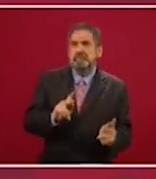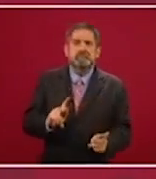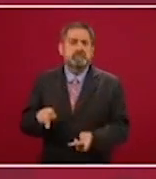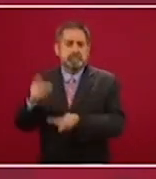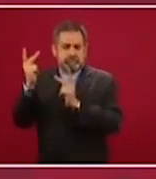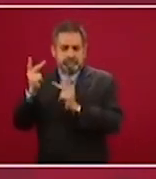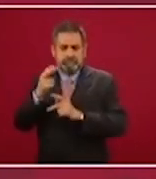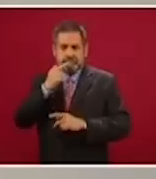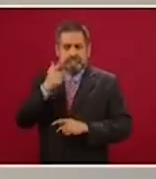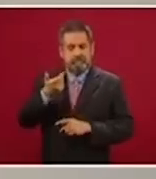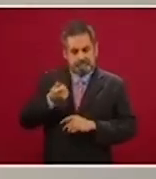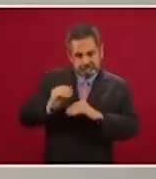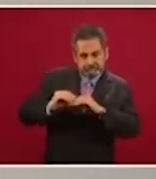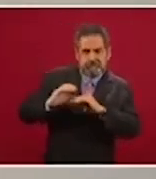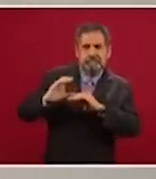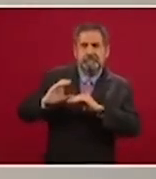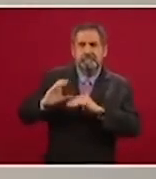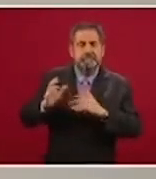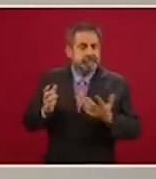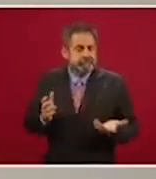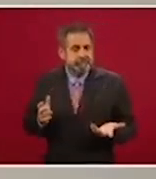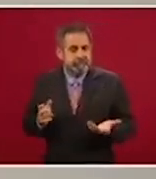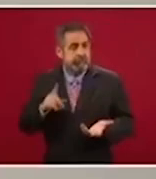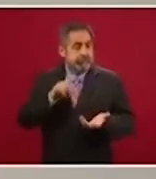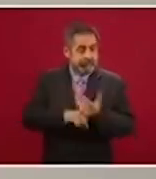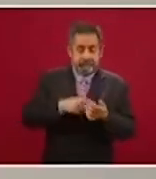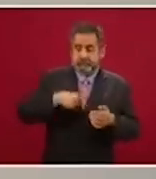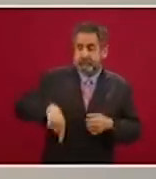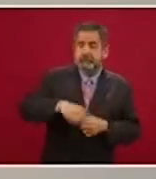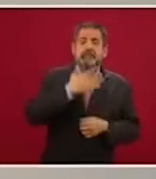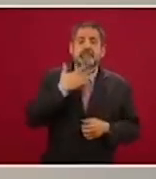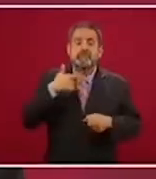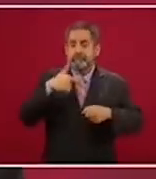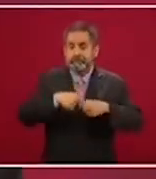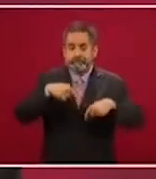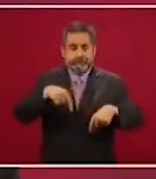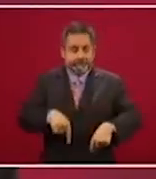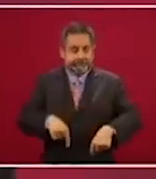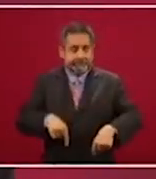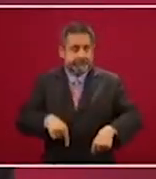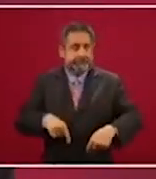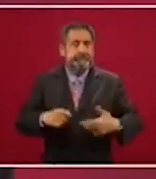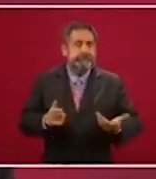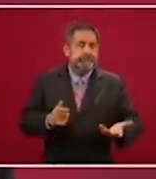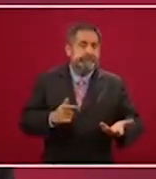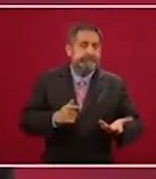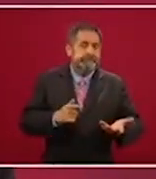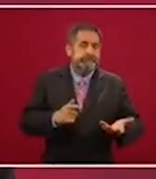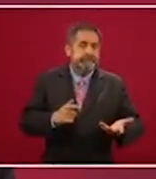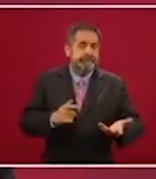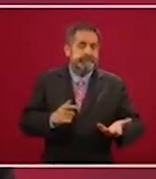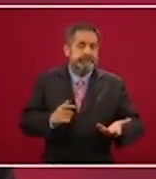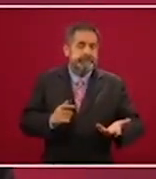y el precio de los combustibles, pues